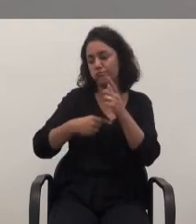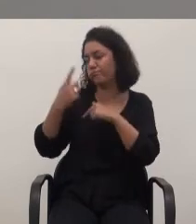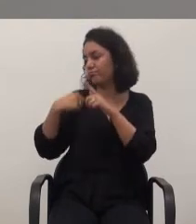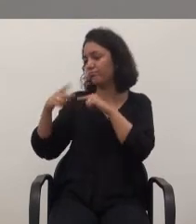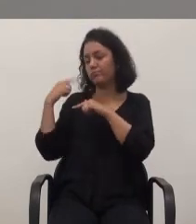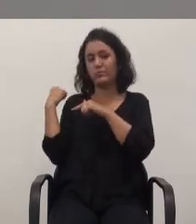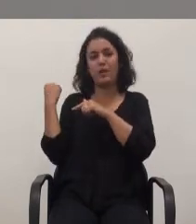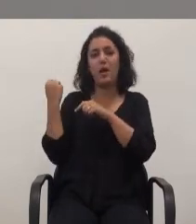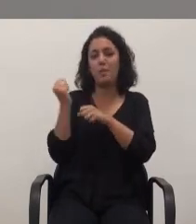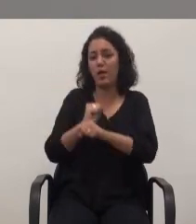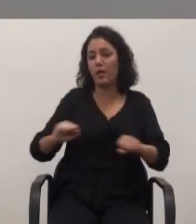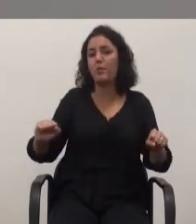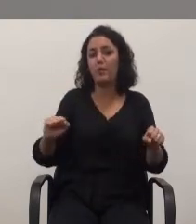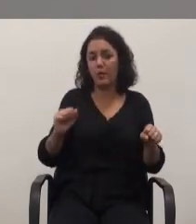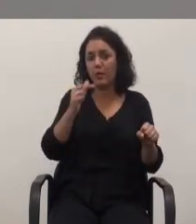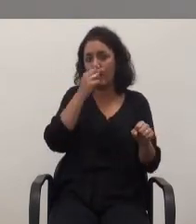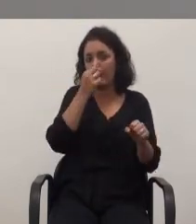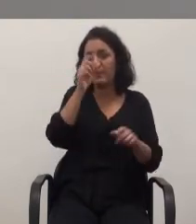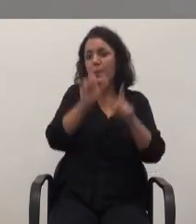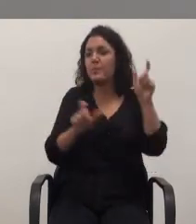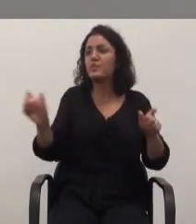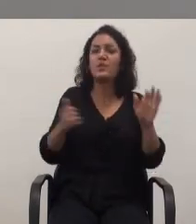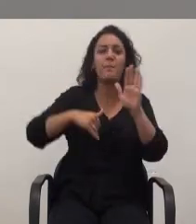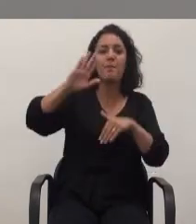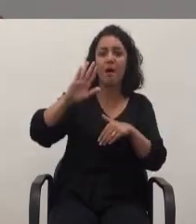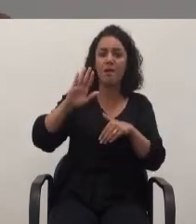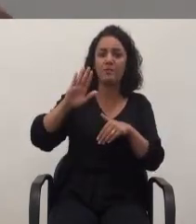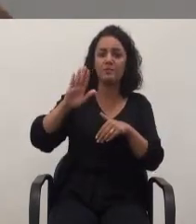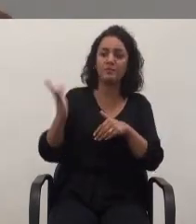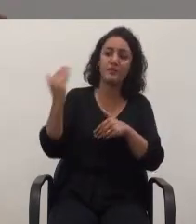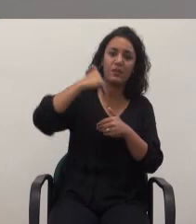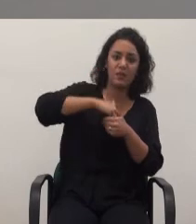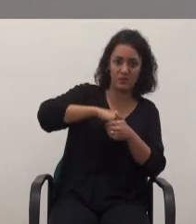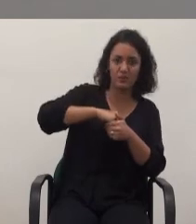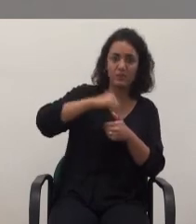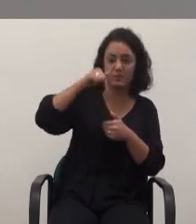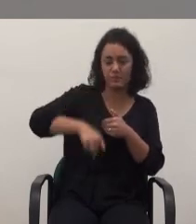los cupos en las carreras, en particular en la licenciatura,